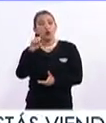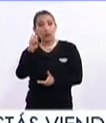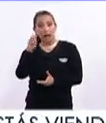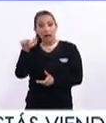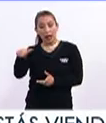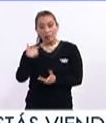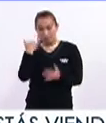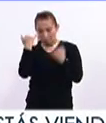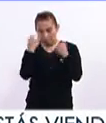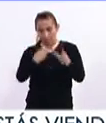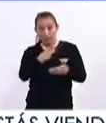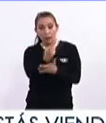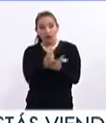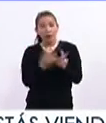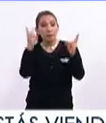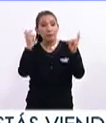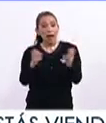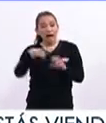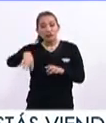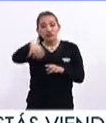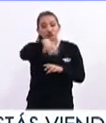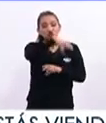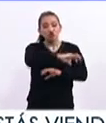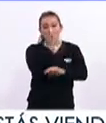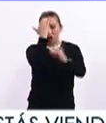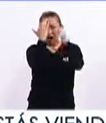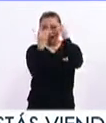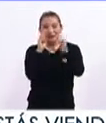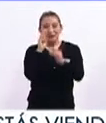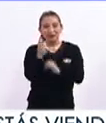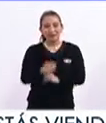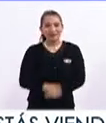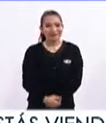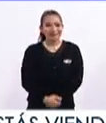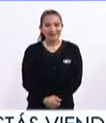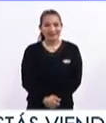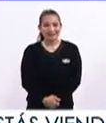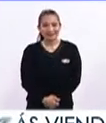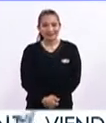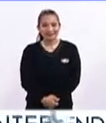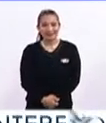Autónoma de México desarrolló el programa Circuito de Conocimiento. Vamos a ver en qué consiste.